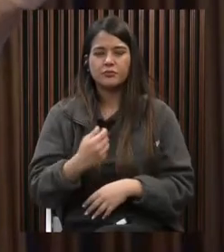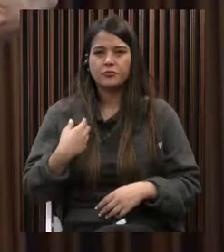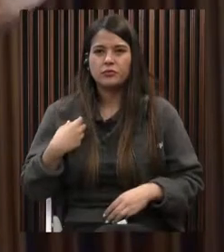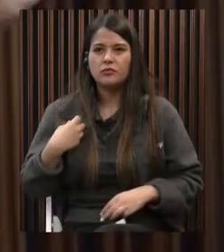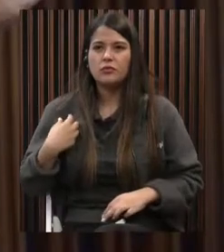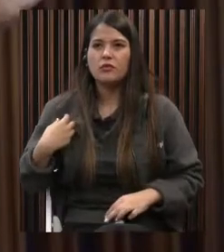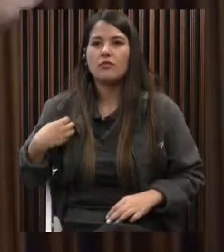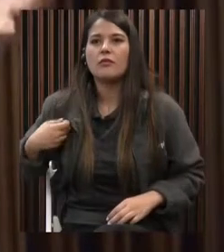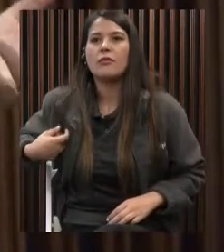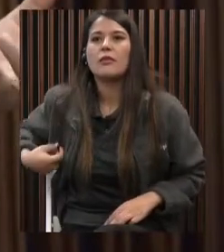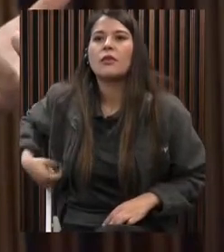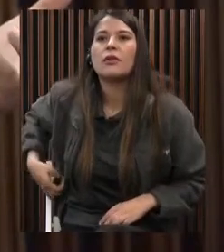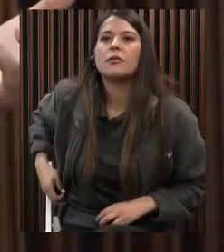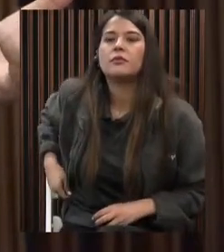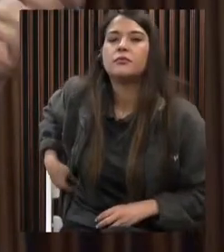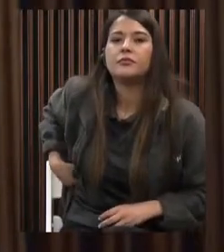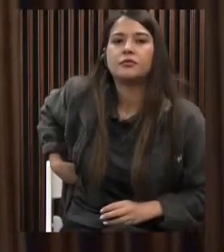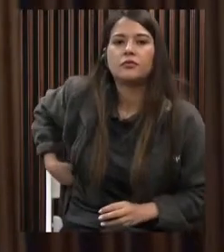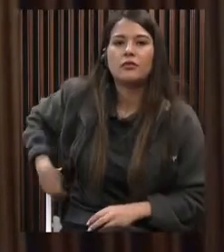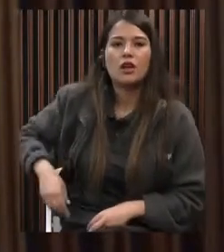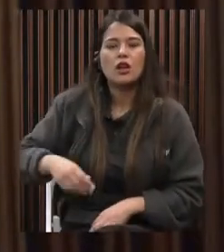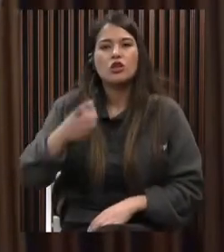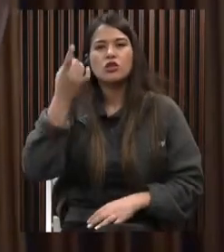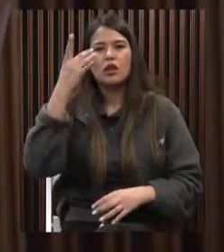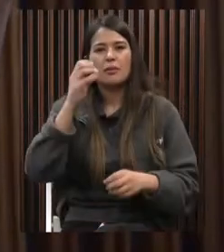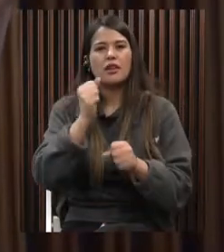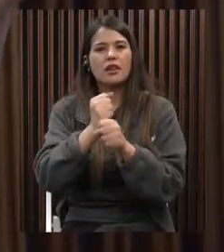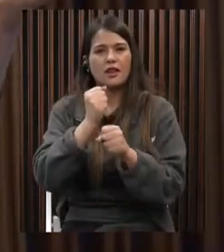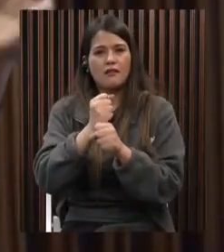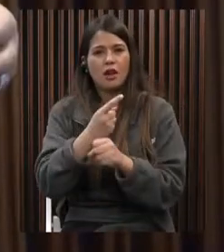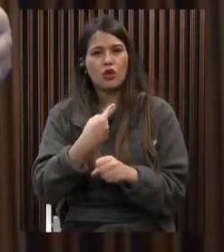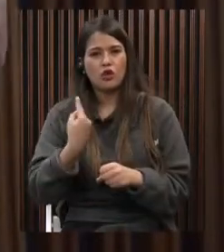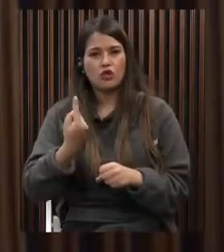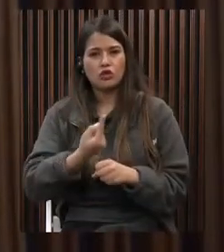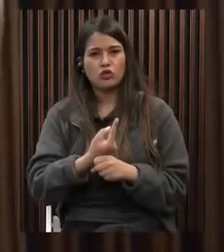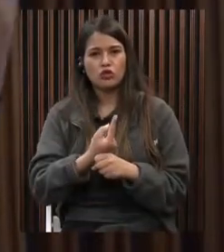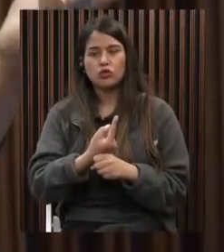de que solo trabajen con nosotros, porque inclusive